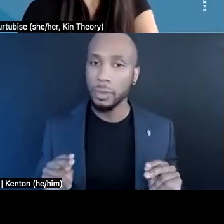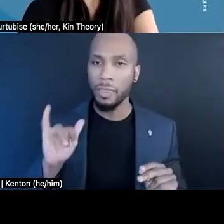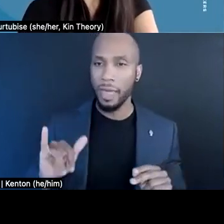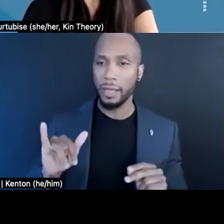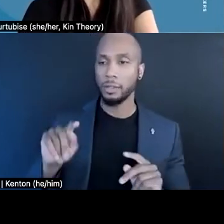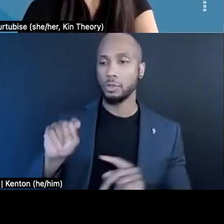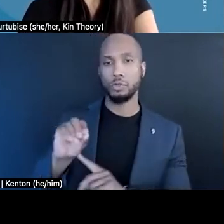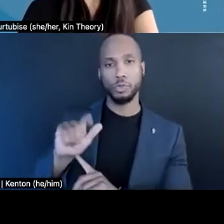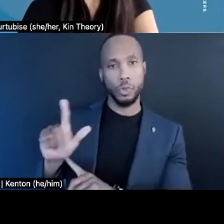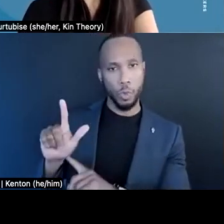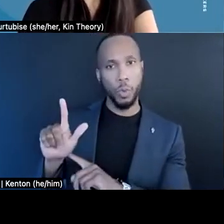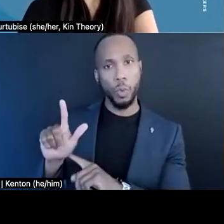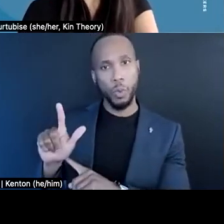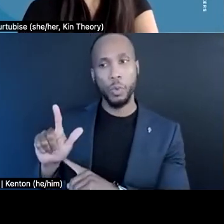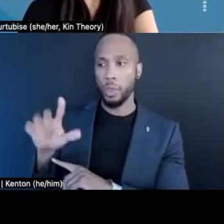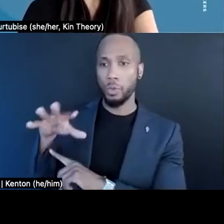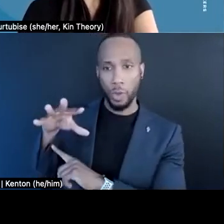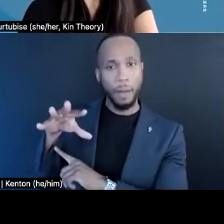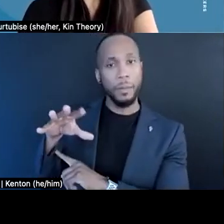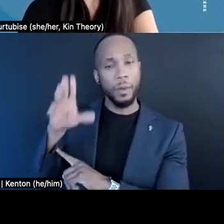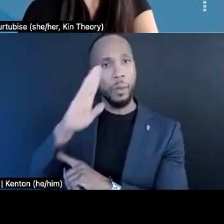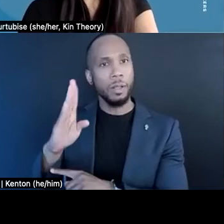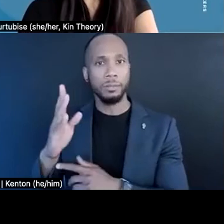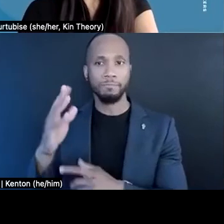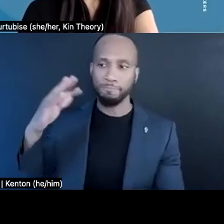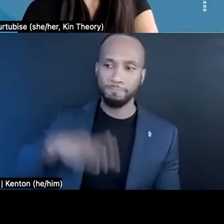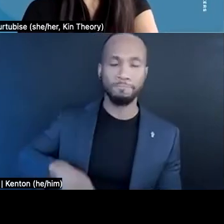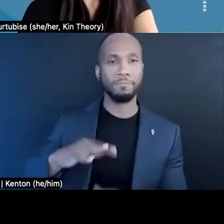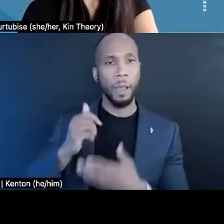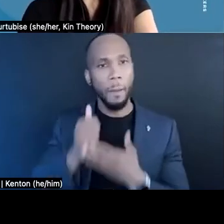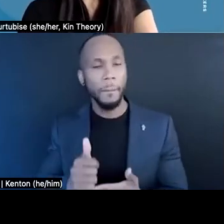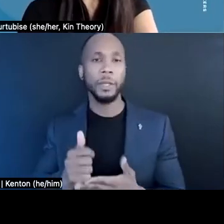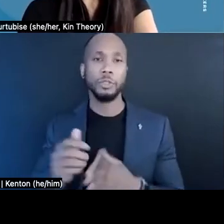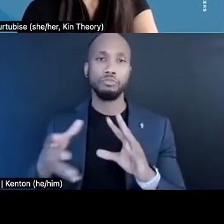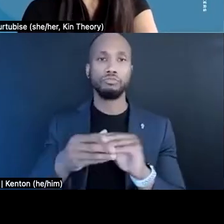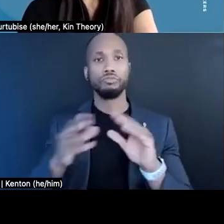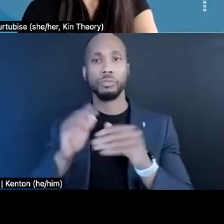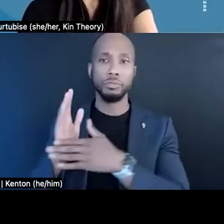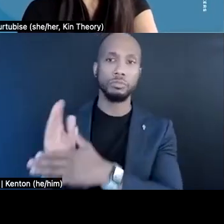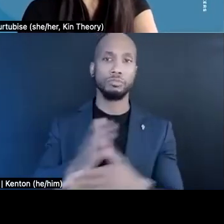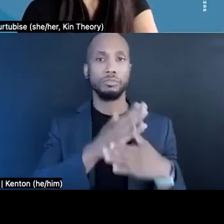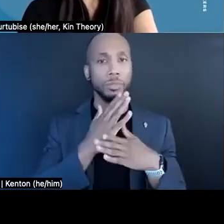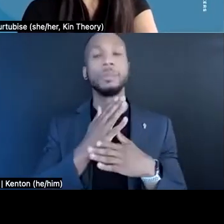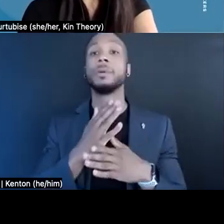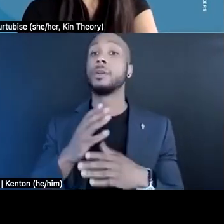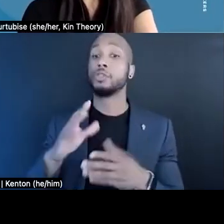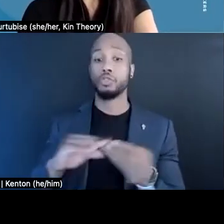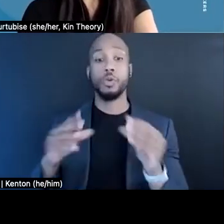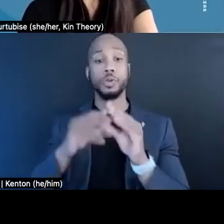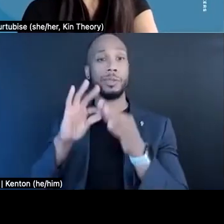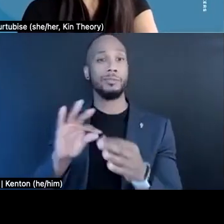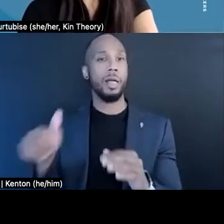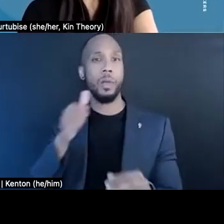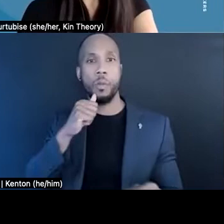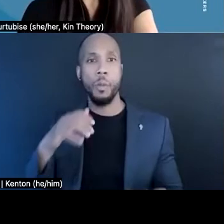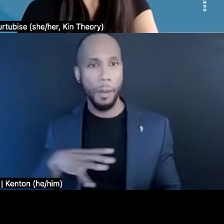herramienta me va a funcionar, me va a servir y quiero contar las historias de otras mujeres con las cuales me